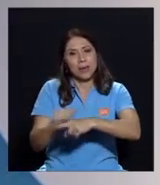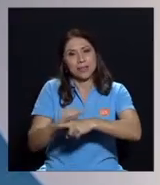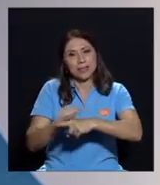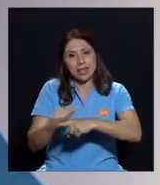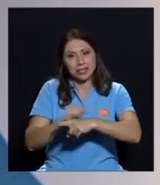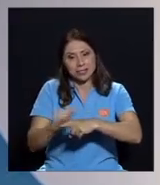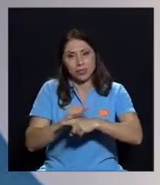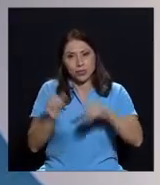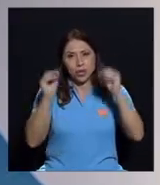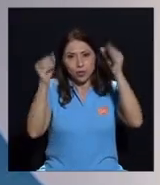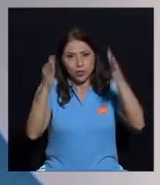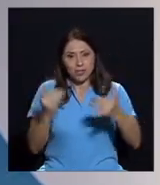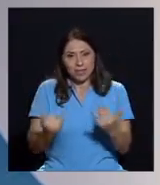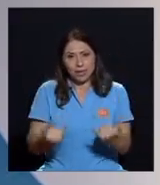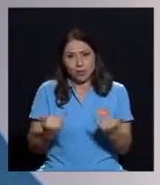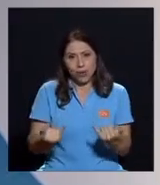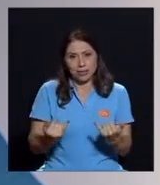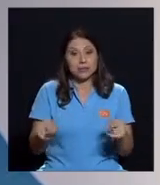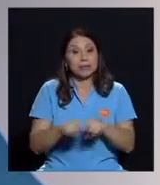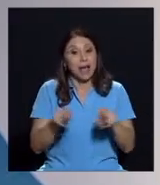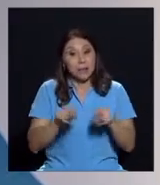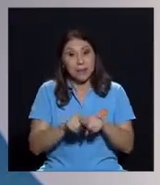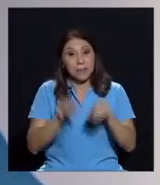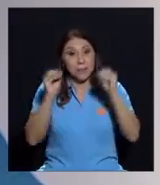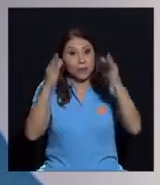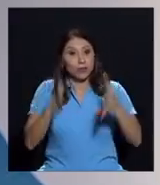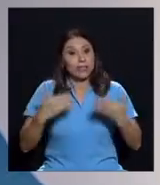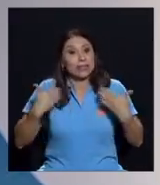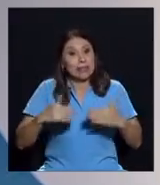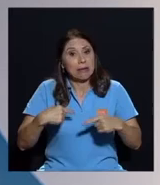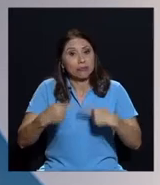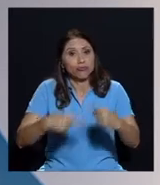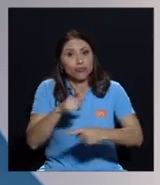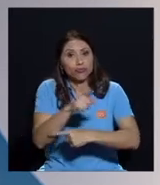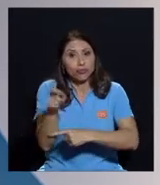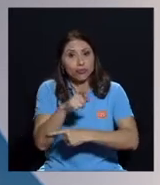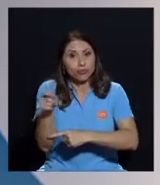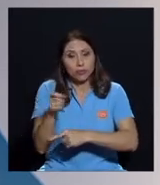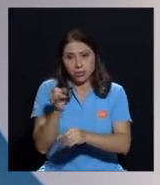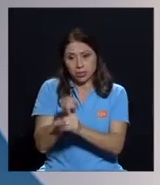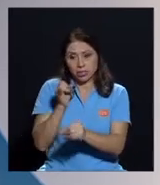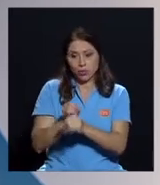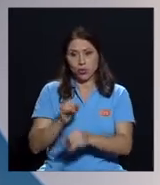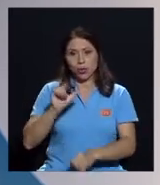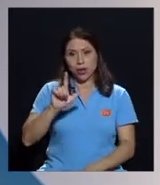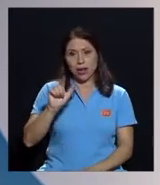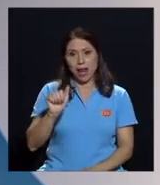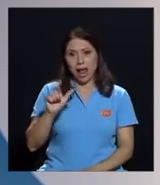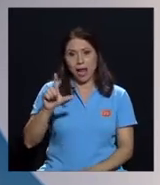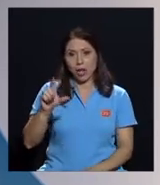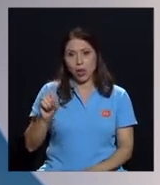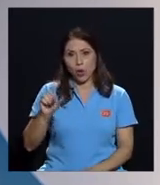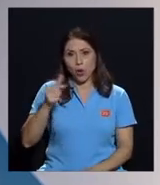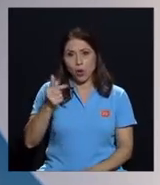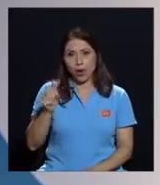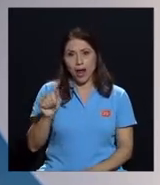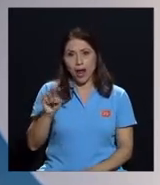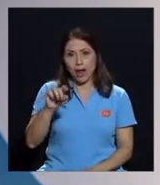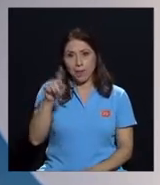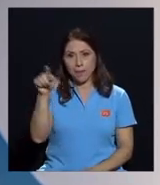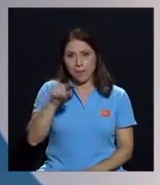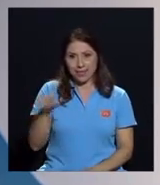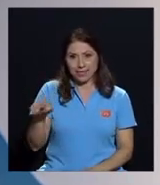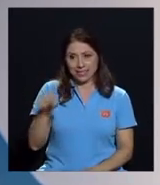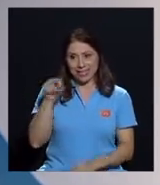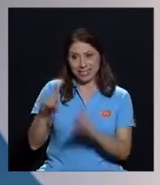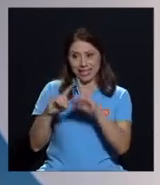renovaciones también de aquellos que se van jubilando el instituto el arreglo game invierte tiene presupuesto ese departamento del